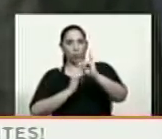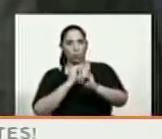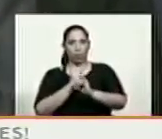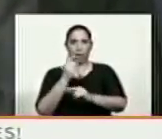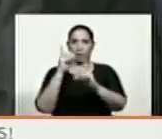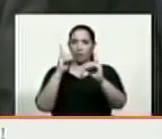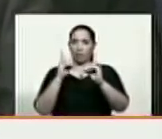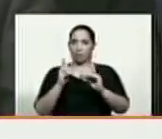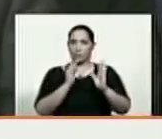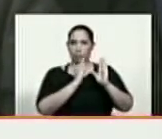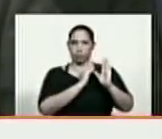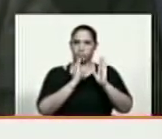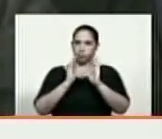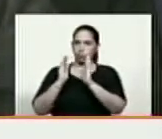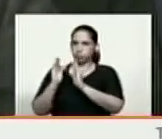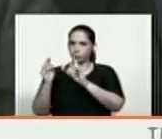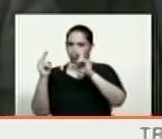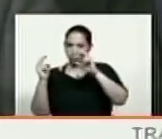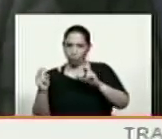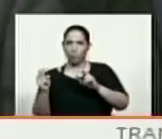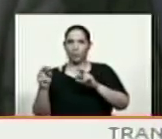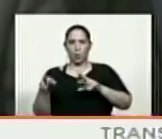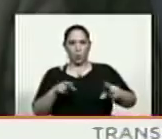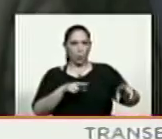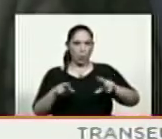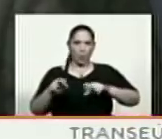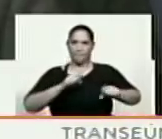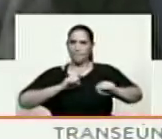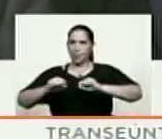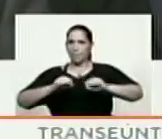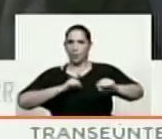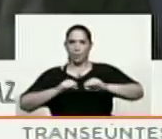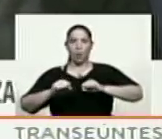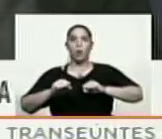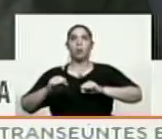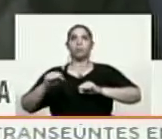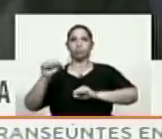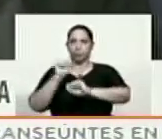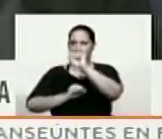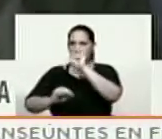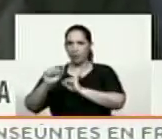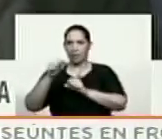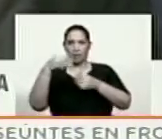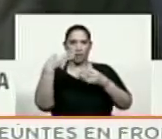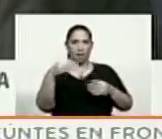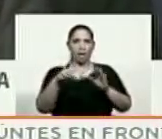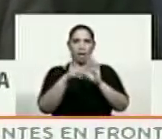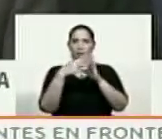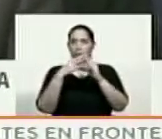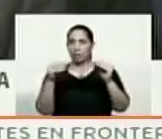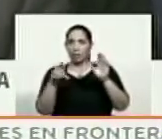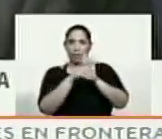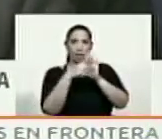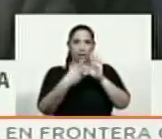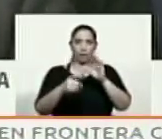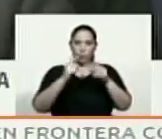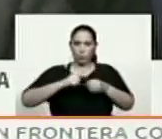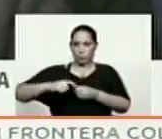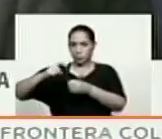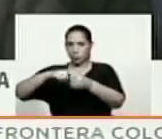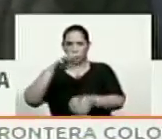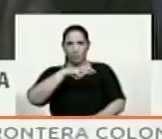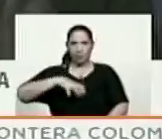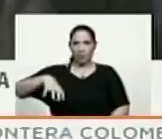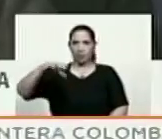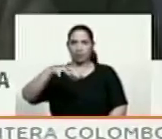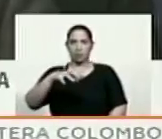decidimos organizarnos para coordinar acciones que defiendan la Carta y los derechos de todos los Estados miembros. Somos